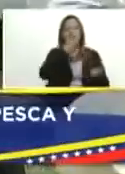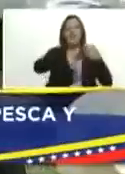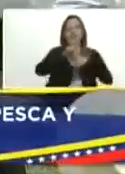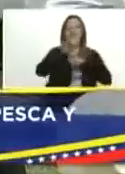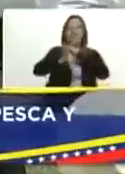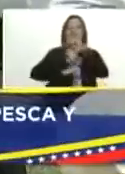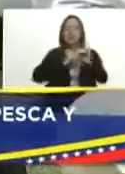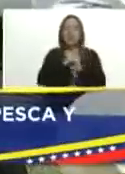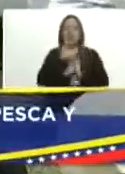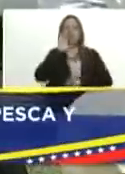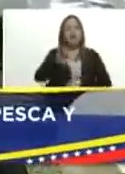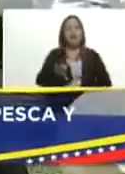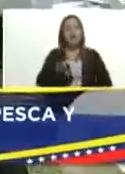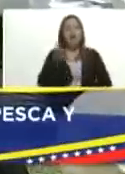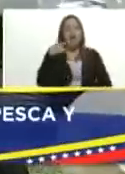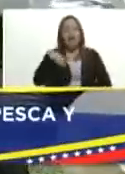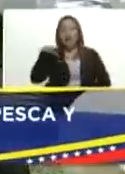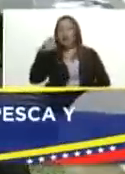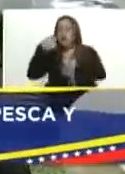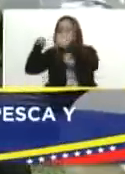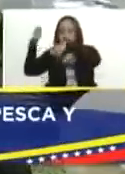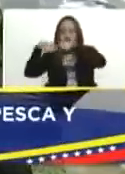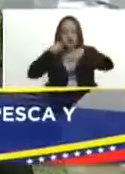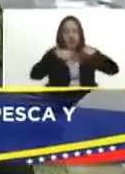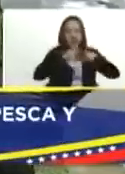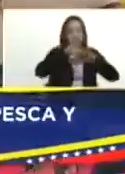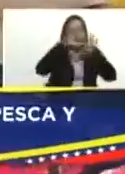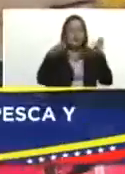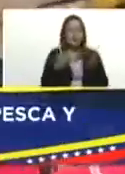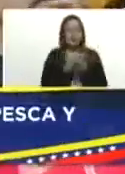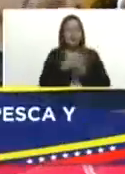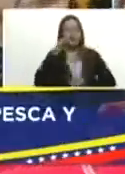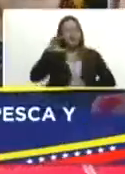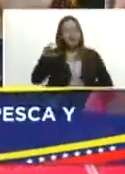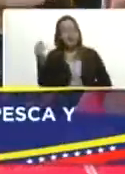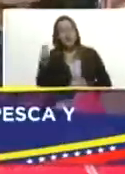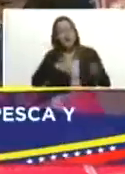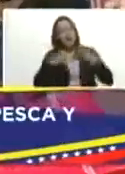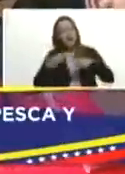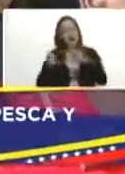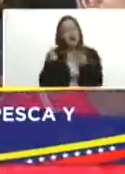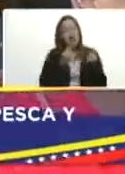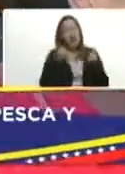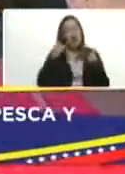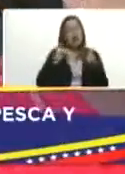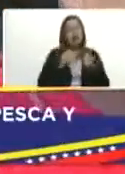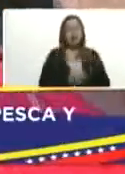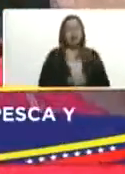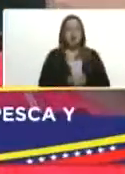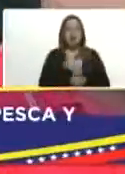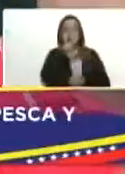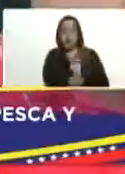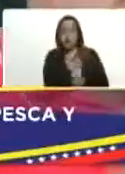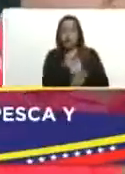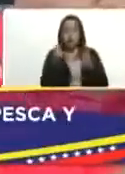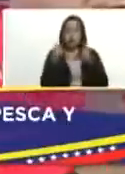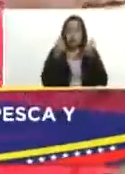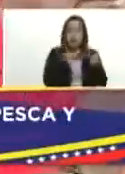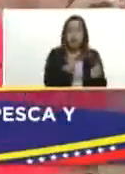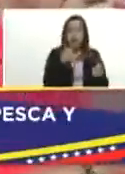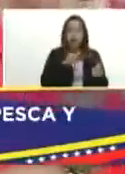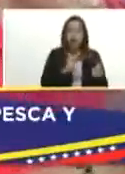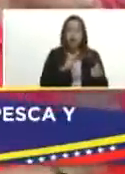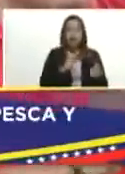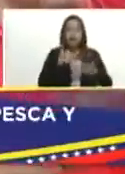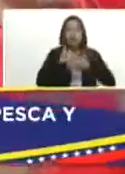el país que se gana mercados en el mundo, el país que crea riqueza, para que esa riqueza se invierta en el